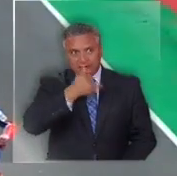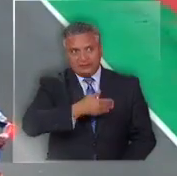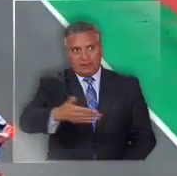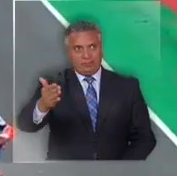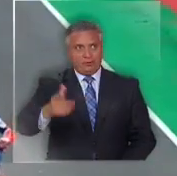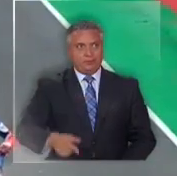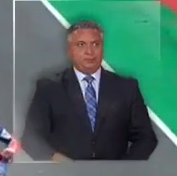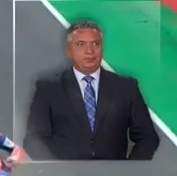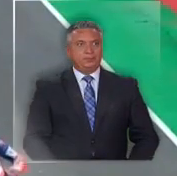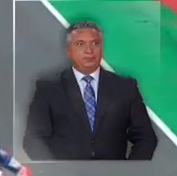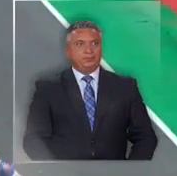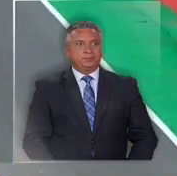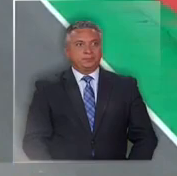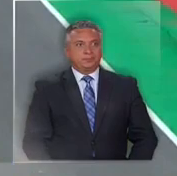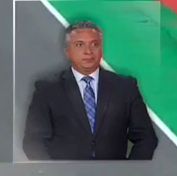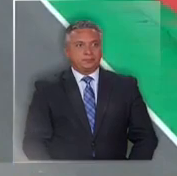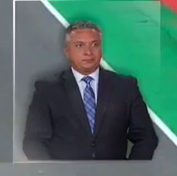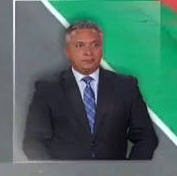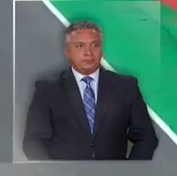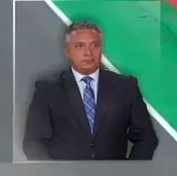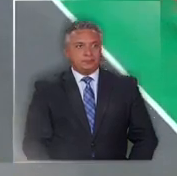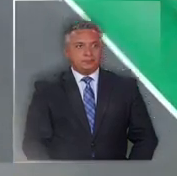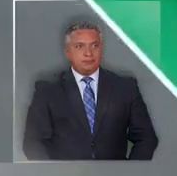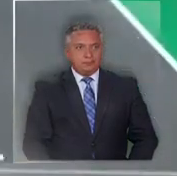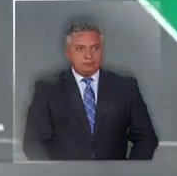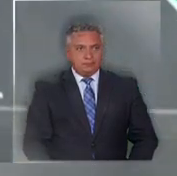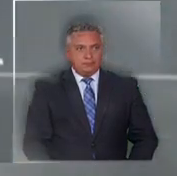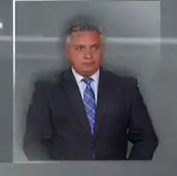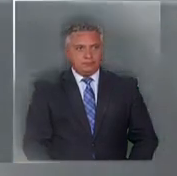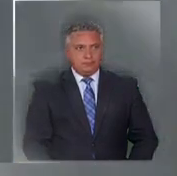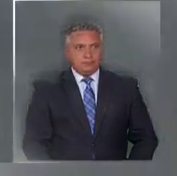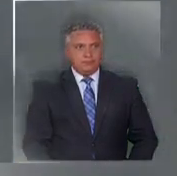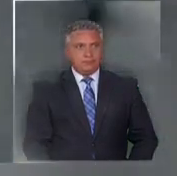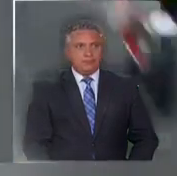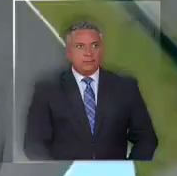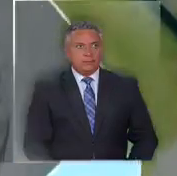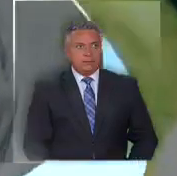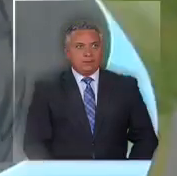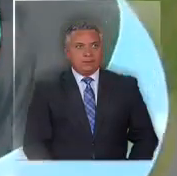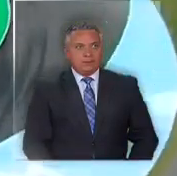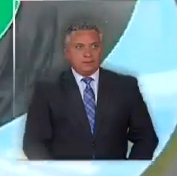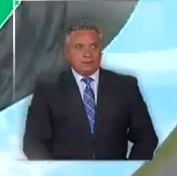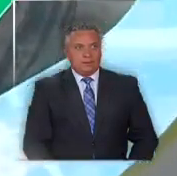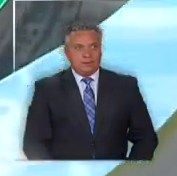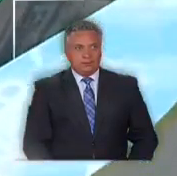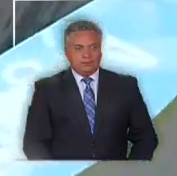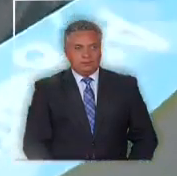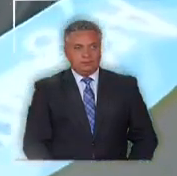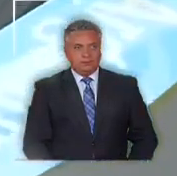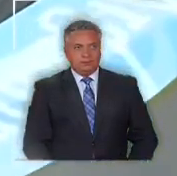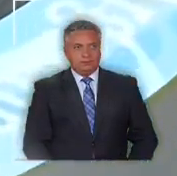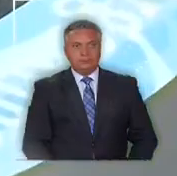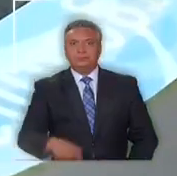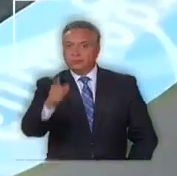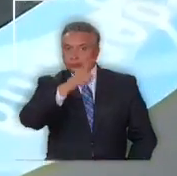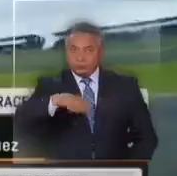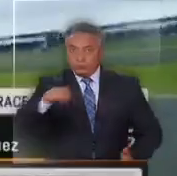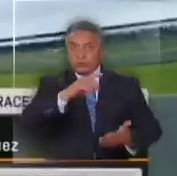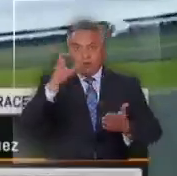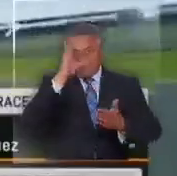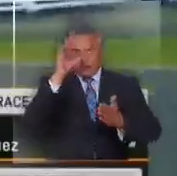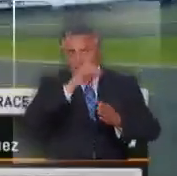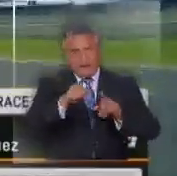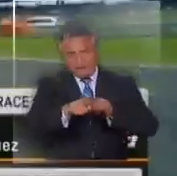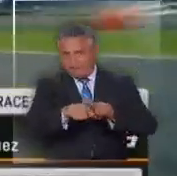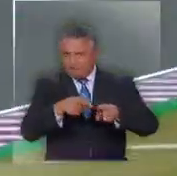Grand Prix of Argentina, drama we've had, is there any more to come? I'm sure there will be, Zarco gets a great start. Todos en busca de alcanzar la punta